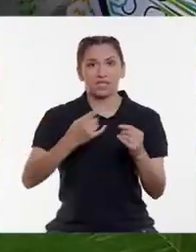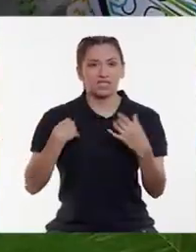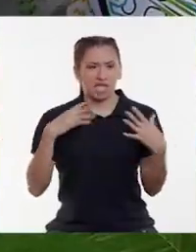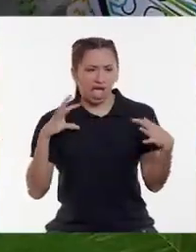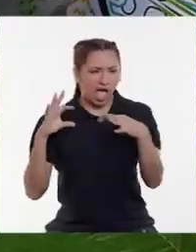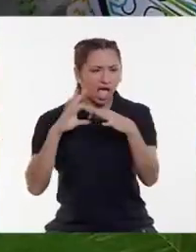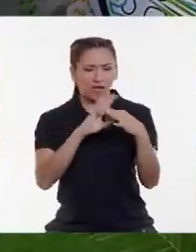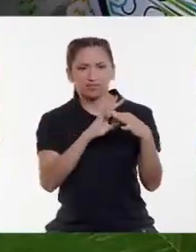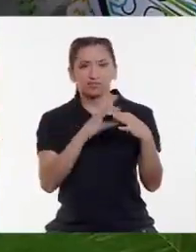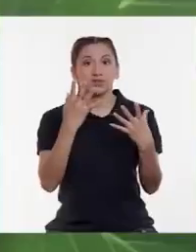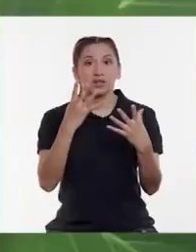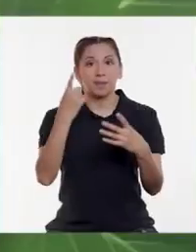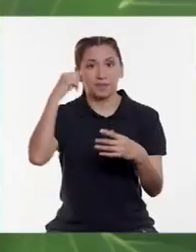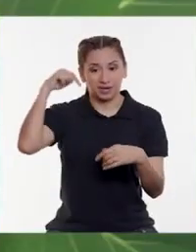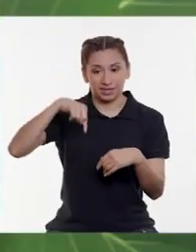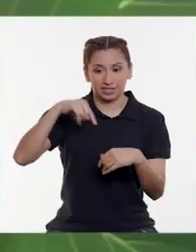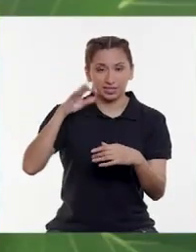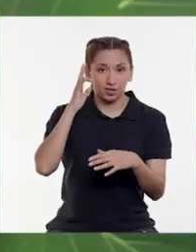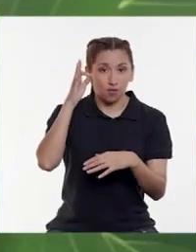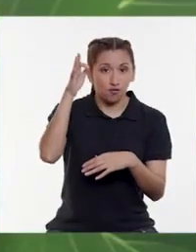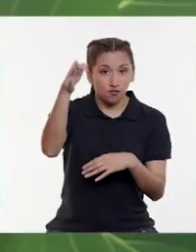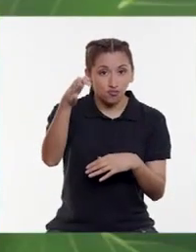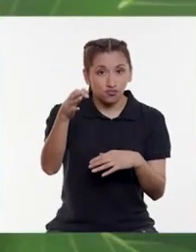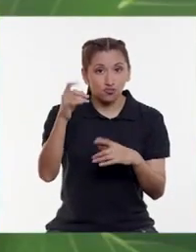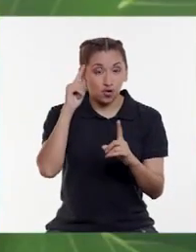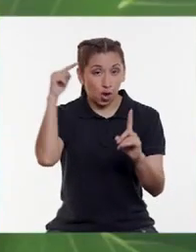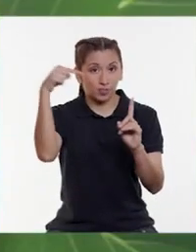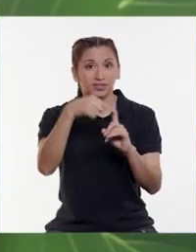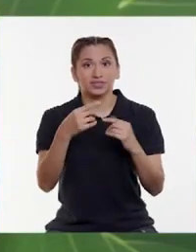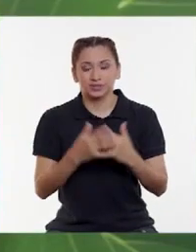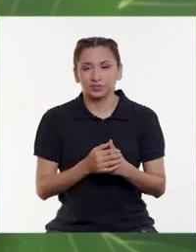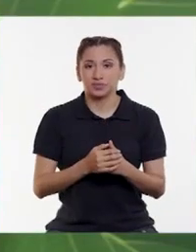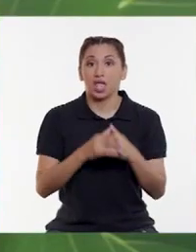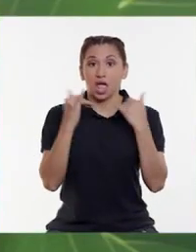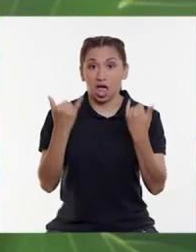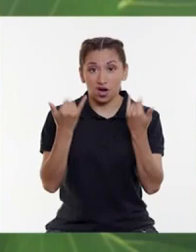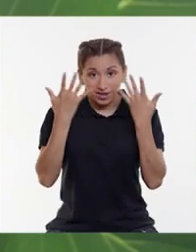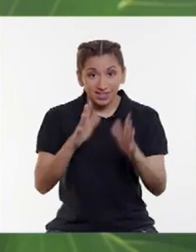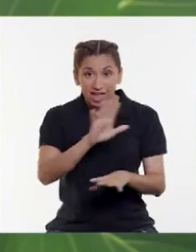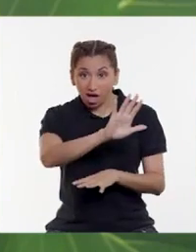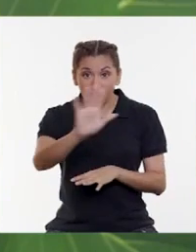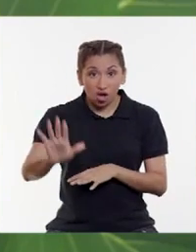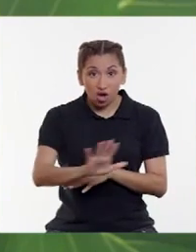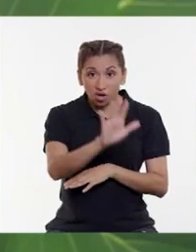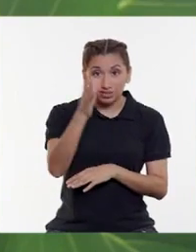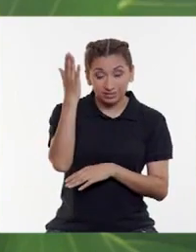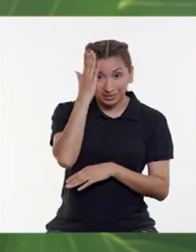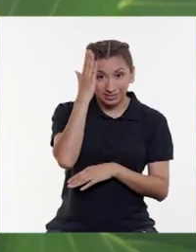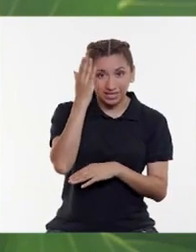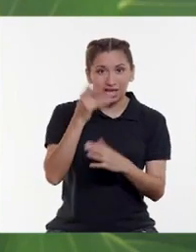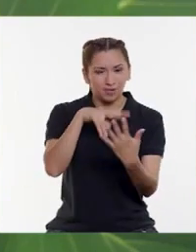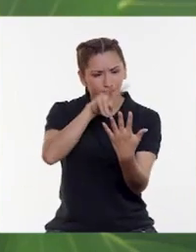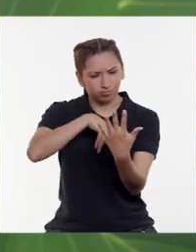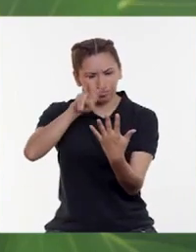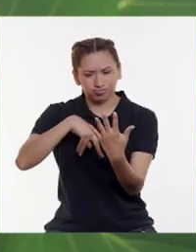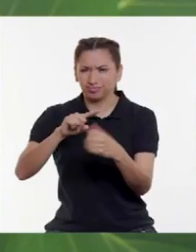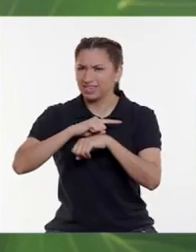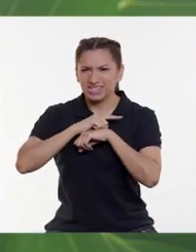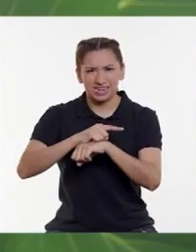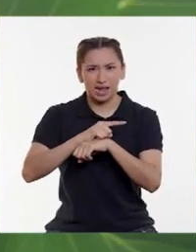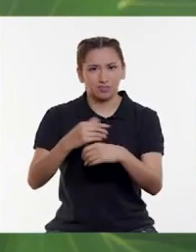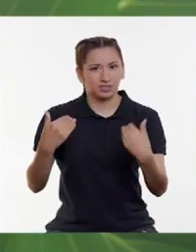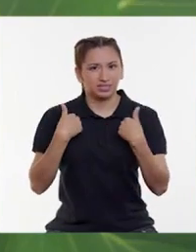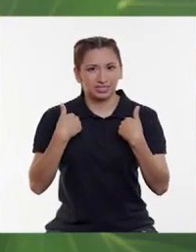nuestra aliada, es para este propósito. Ahora que esto sabemos, un repaso